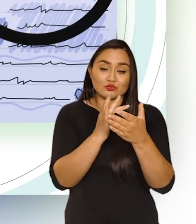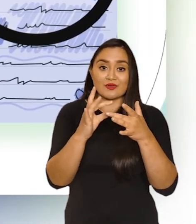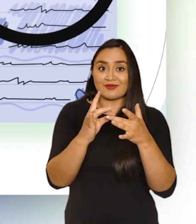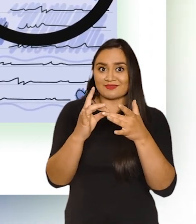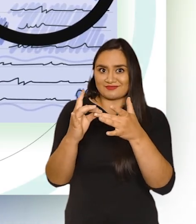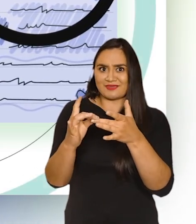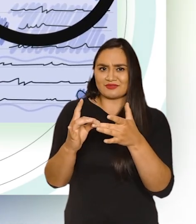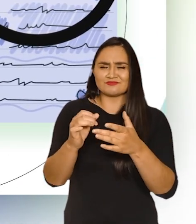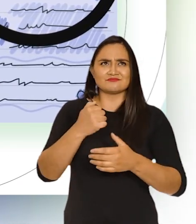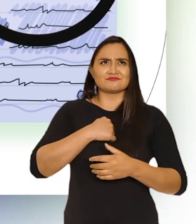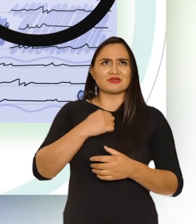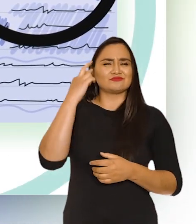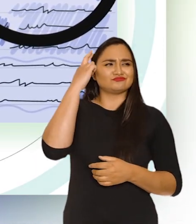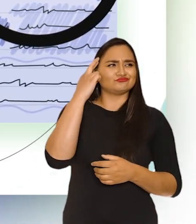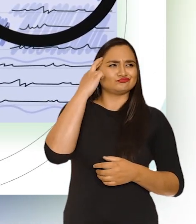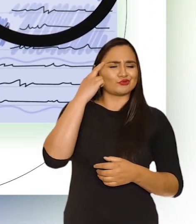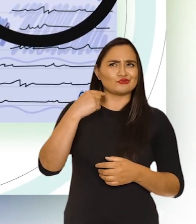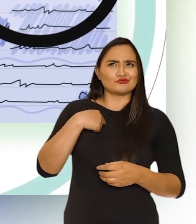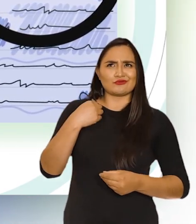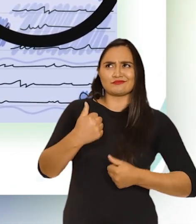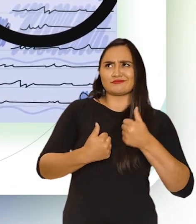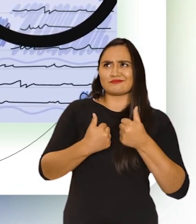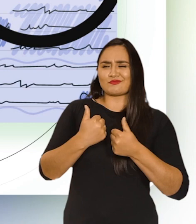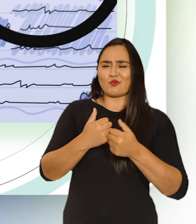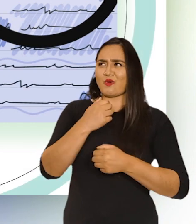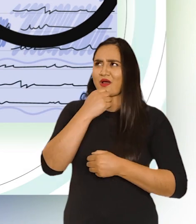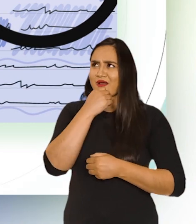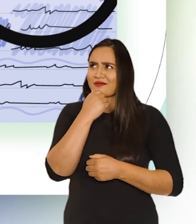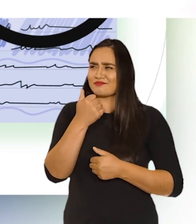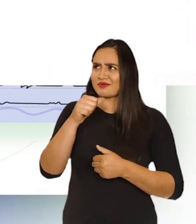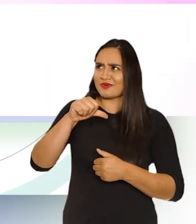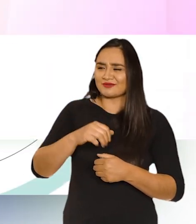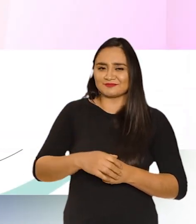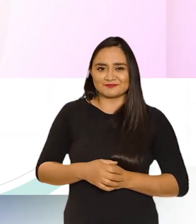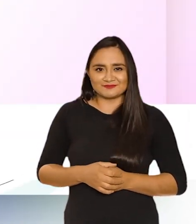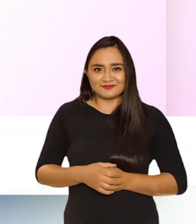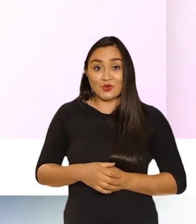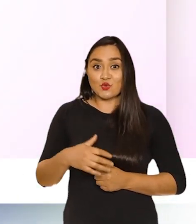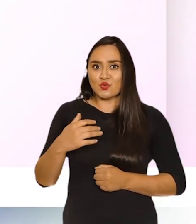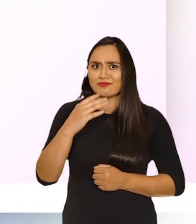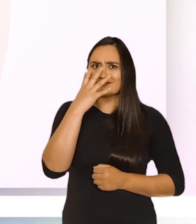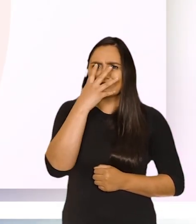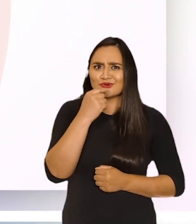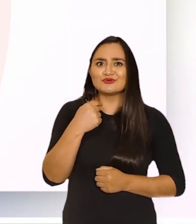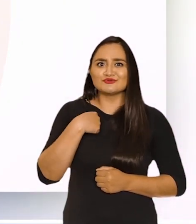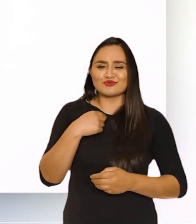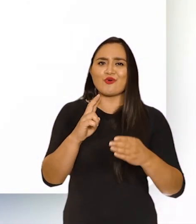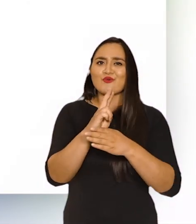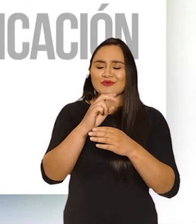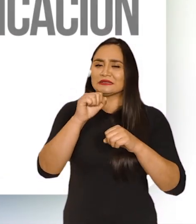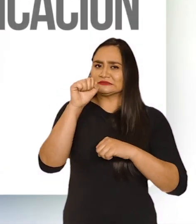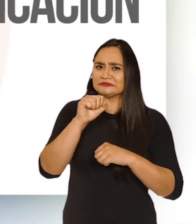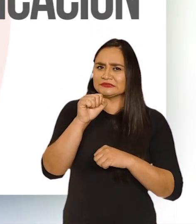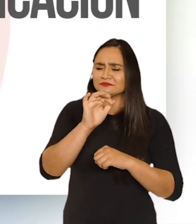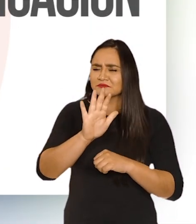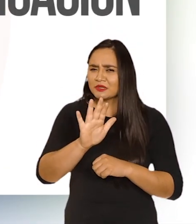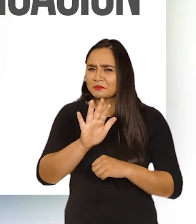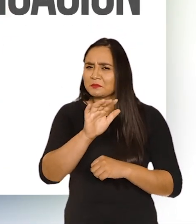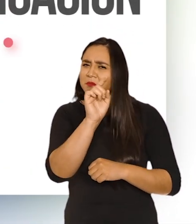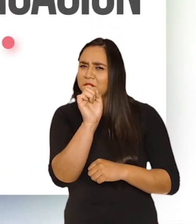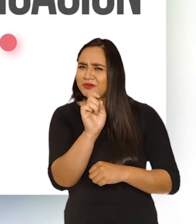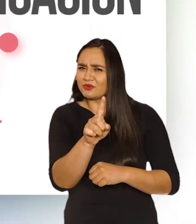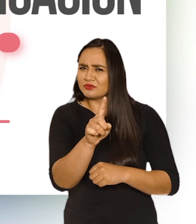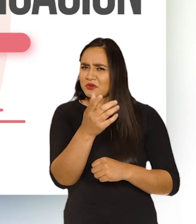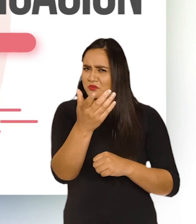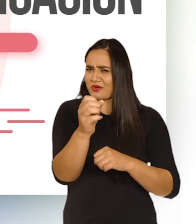que promueve la autorreflexión durante todo el proceso. ¡Qué bien! Voy a utilizar todo eso. Solo una